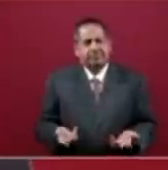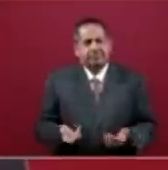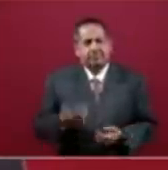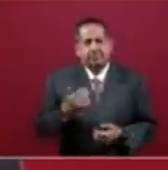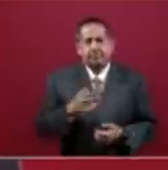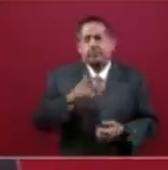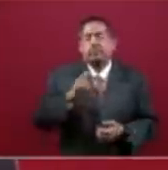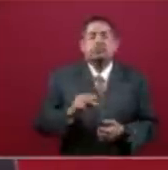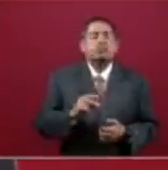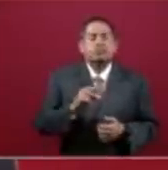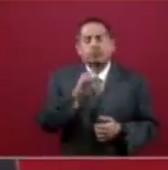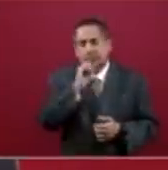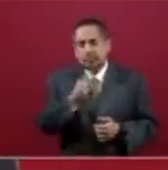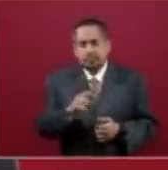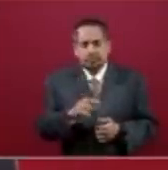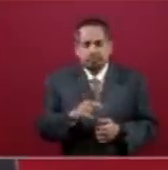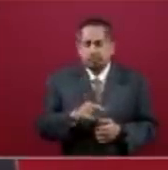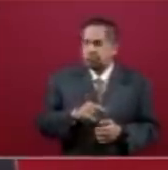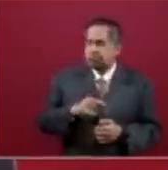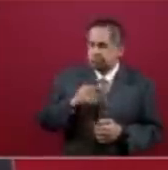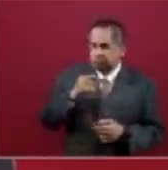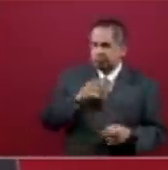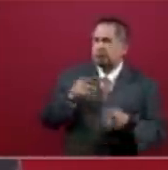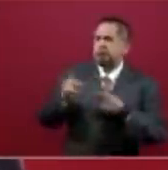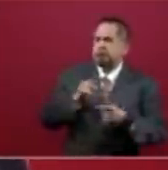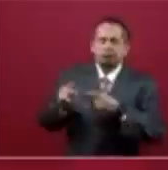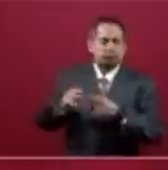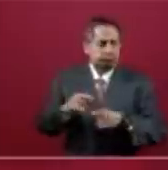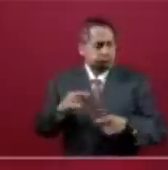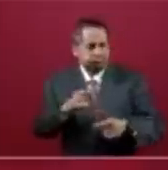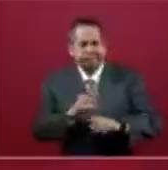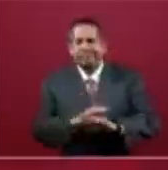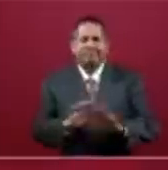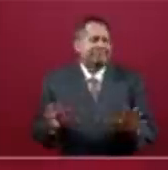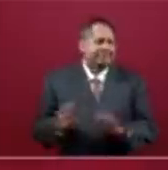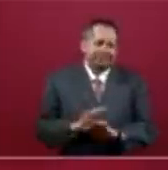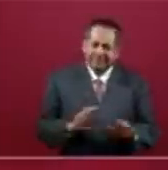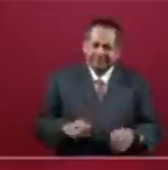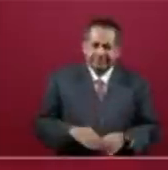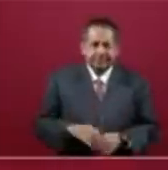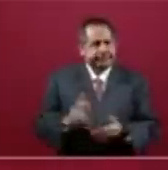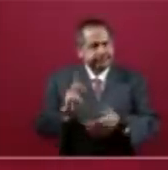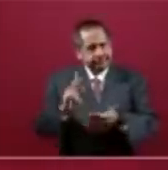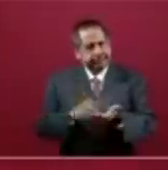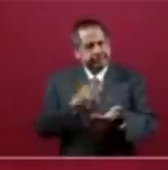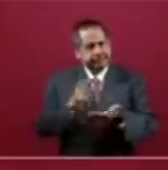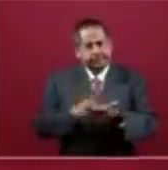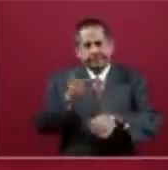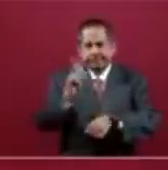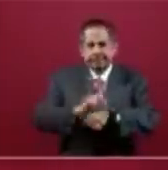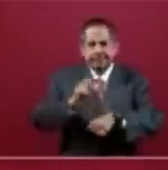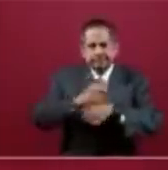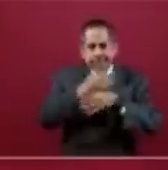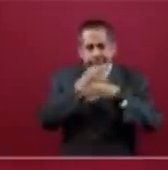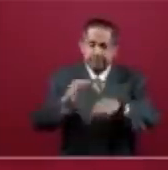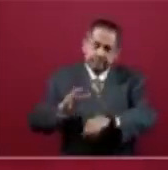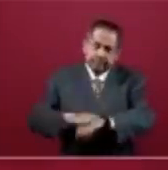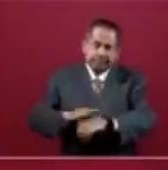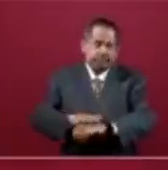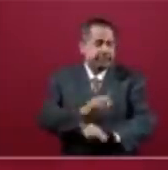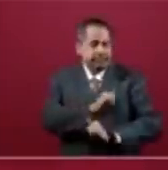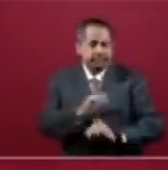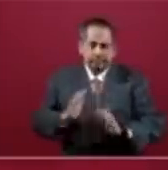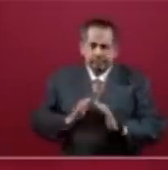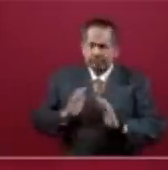se caiga también en provocaciones. Este es el mensaje que diario se está dando a los soldados y a las Fuerzas